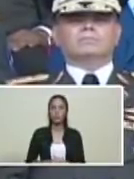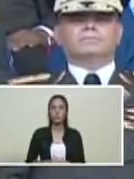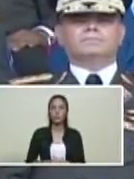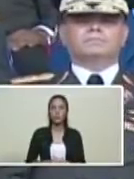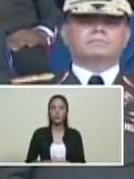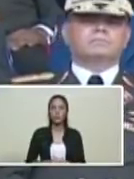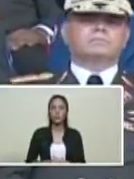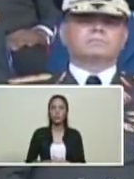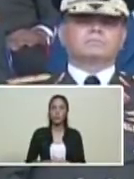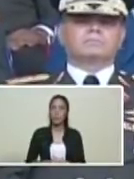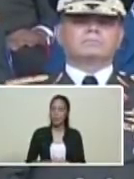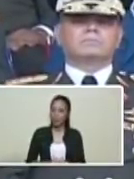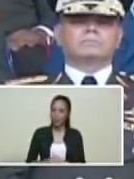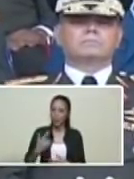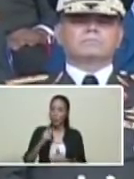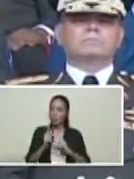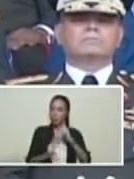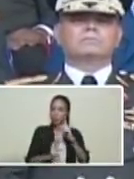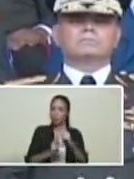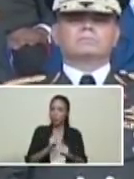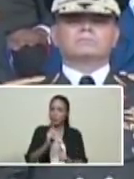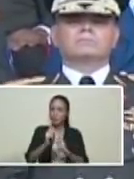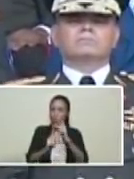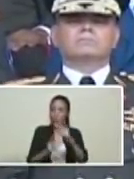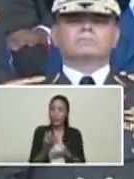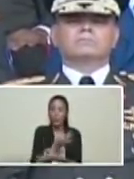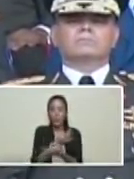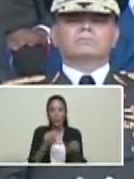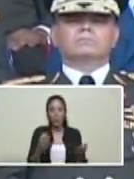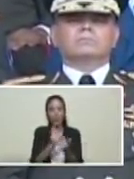para llevar a fondo un proceso de regularización